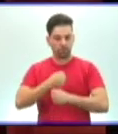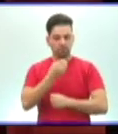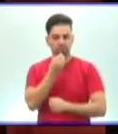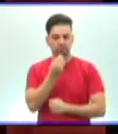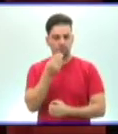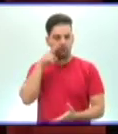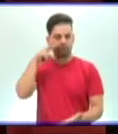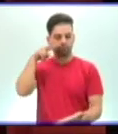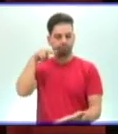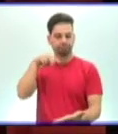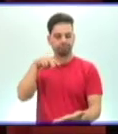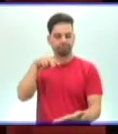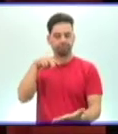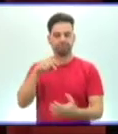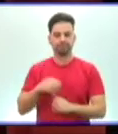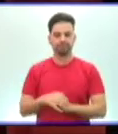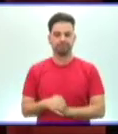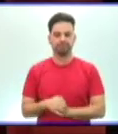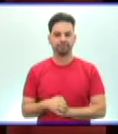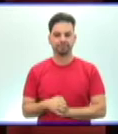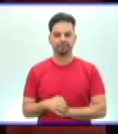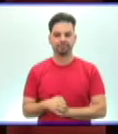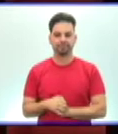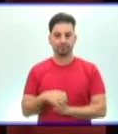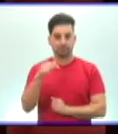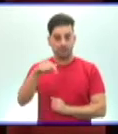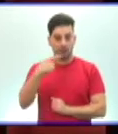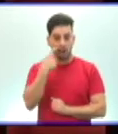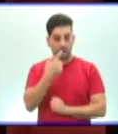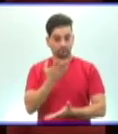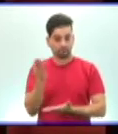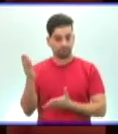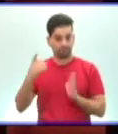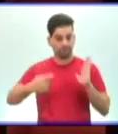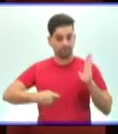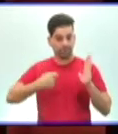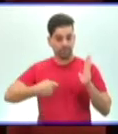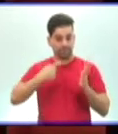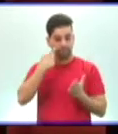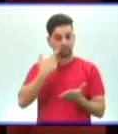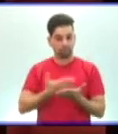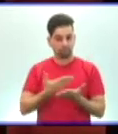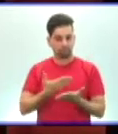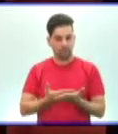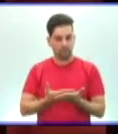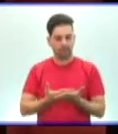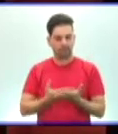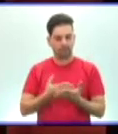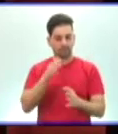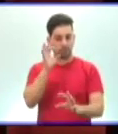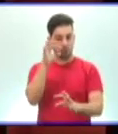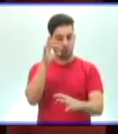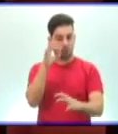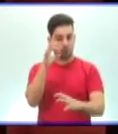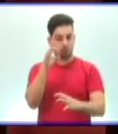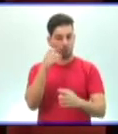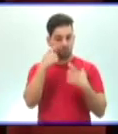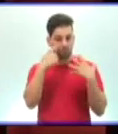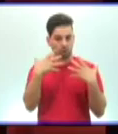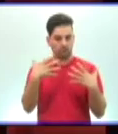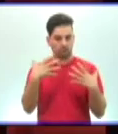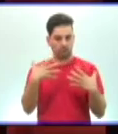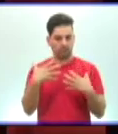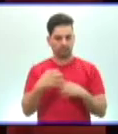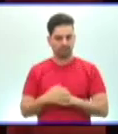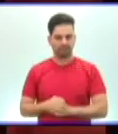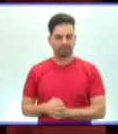nosotros directamente. Veamos este material que nos muestra las partes del microscopio, la importancia de él y cuáles